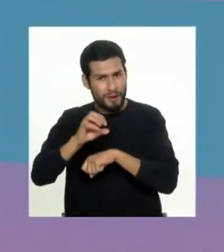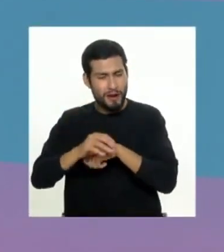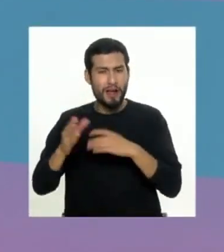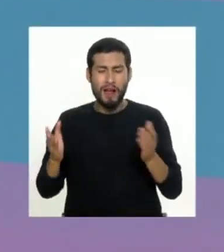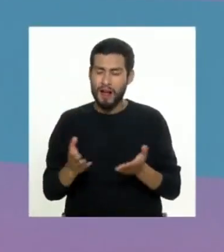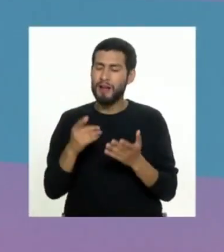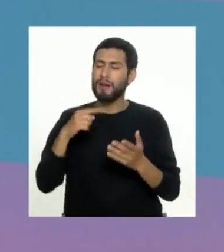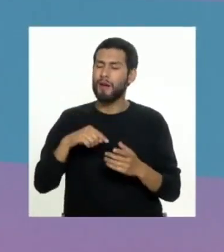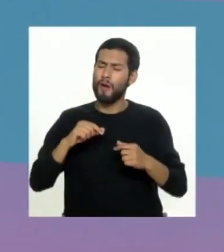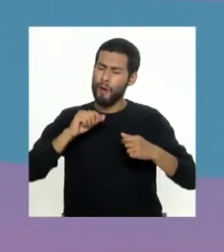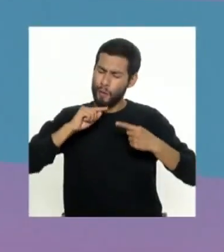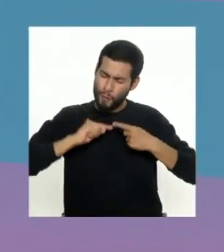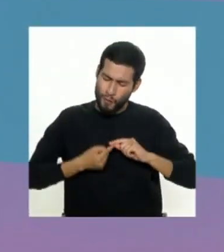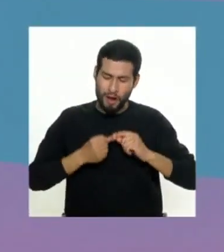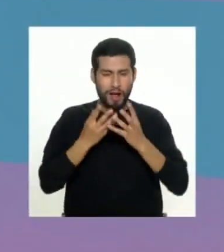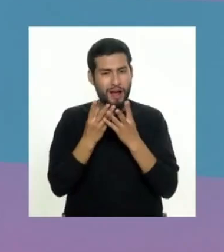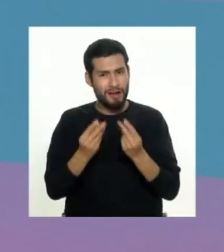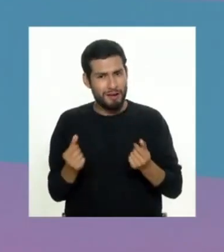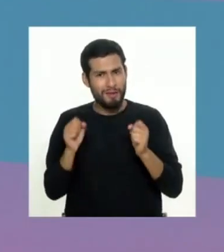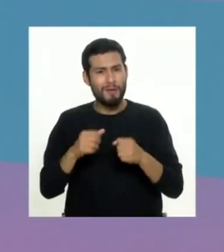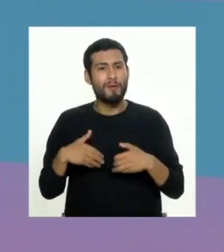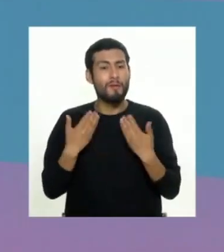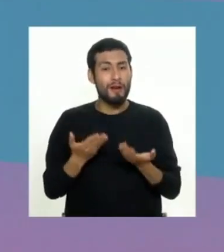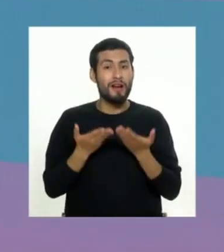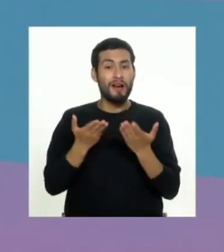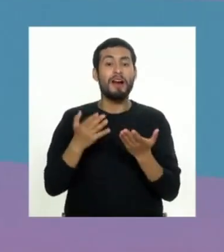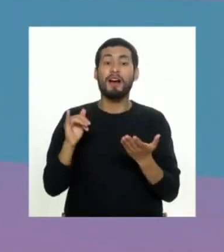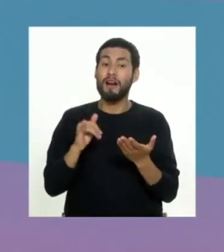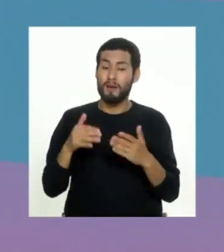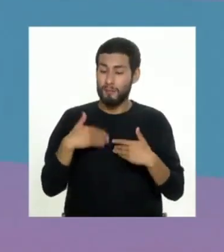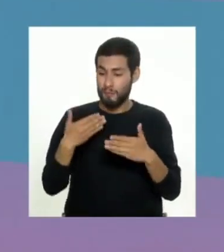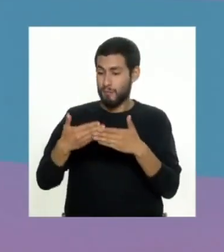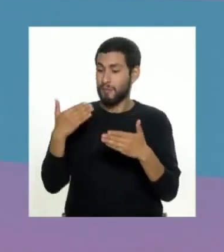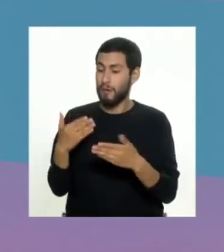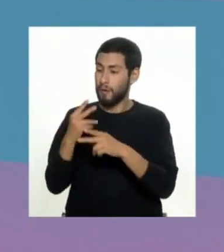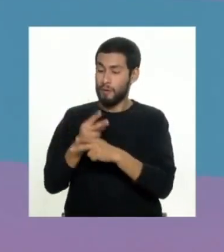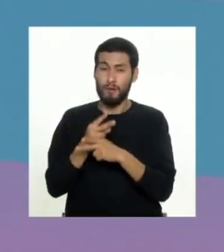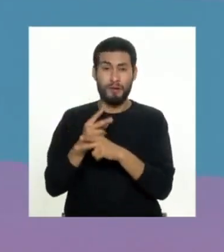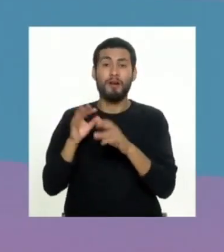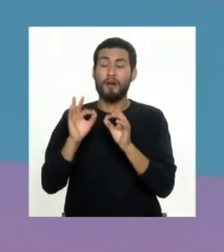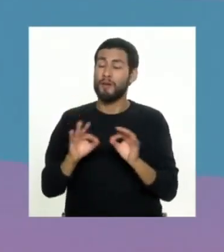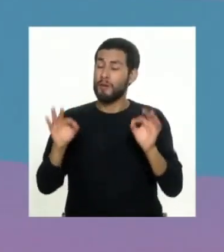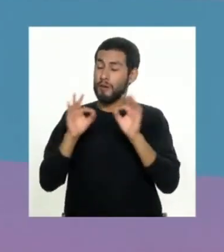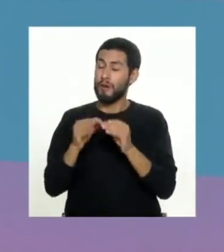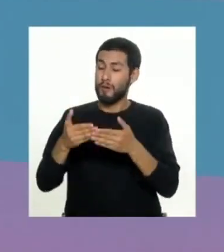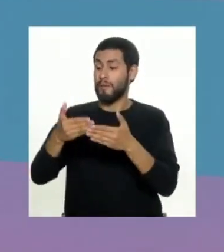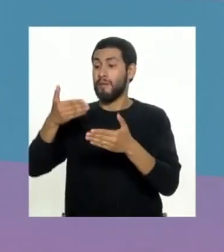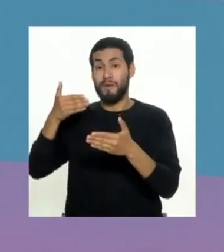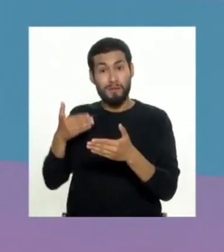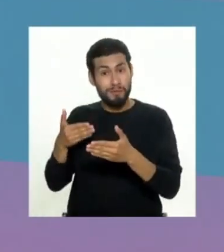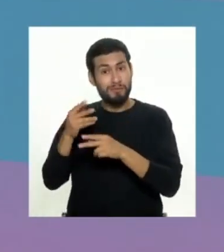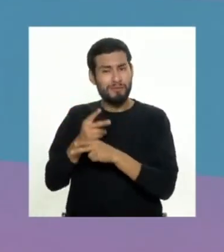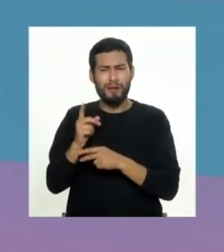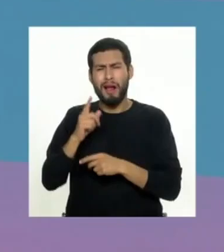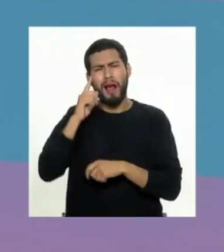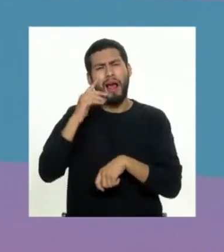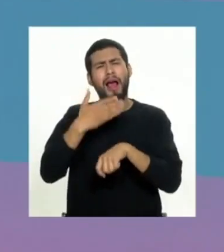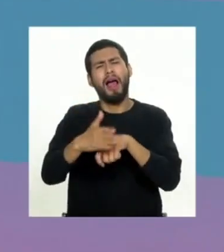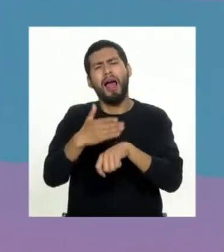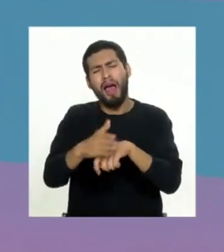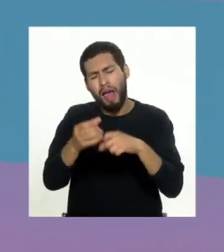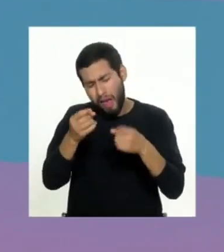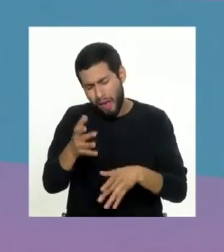aliviar el dolor, para poder garantizar y sobre todo prevenir, que es tan importante la prevención, y no esperar que tengamos algún tipo